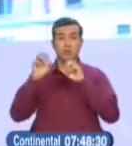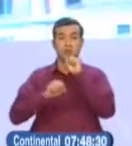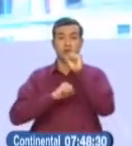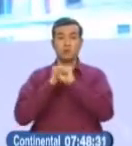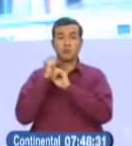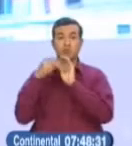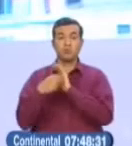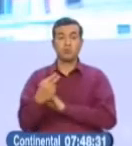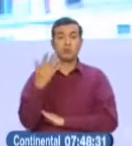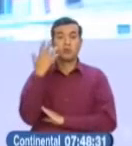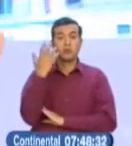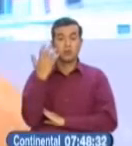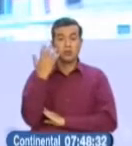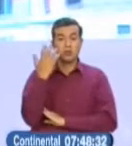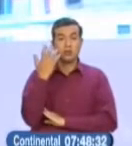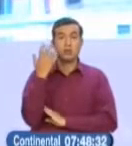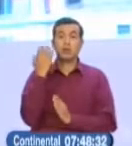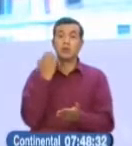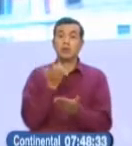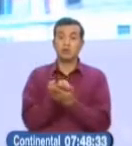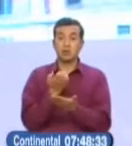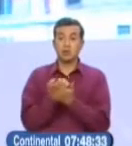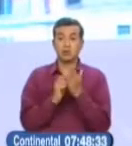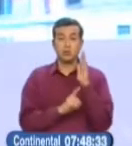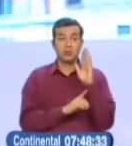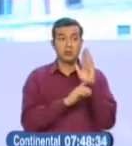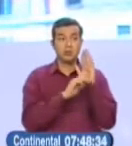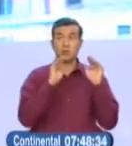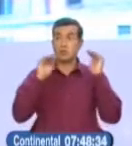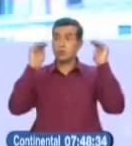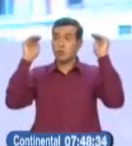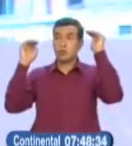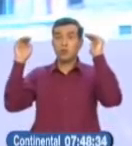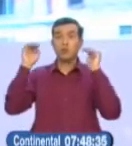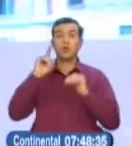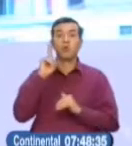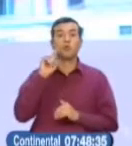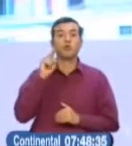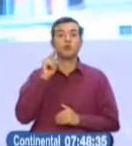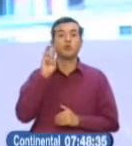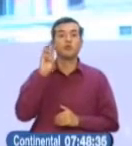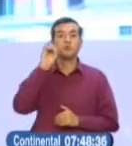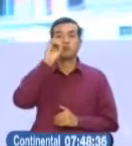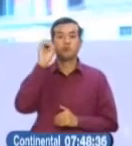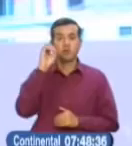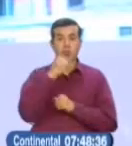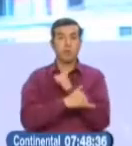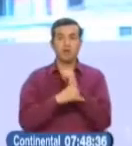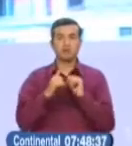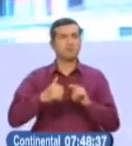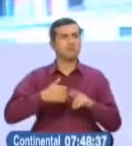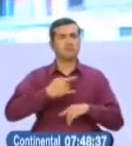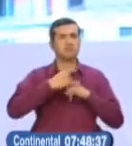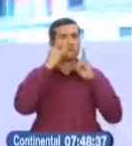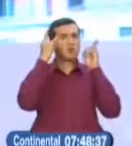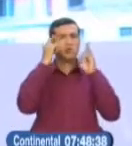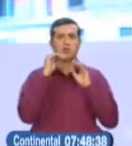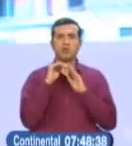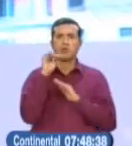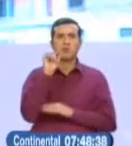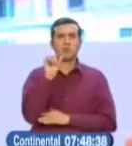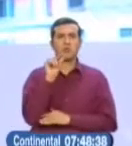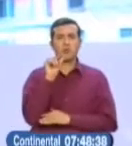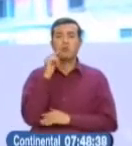año 2015, las economías desarrolladas crecieron apenas en el 1.6%. Entre tanto, en el caso